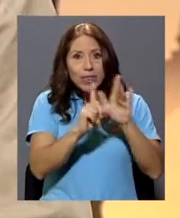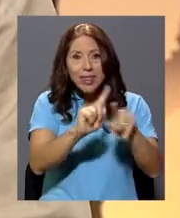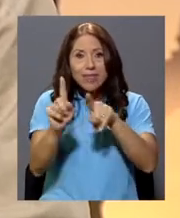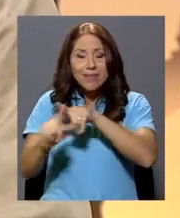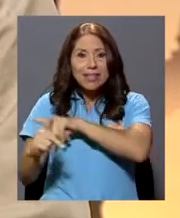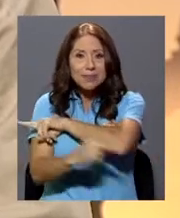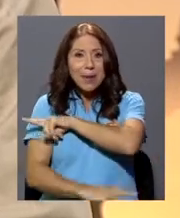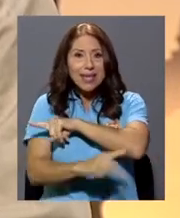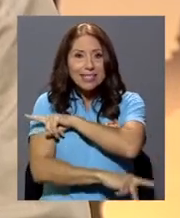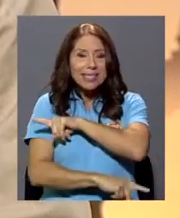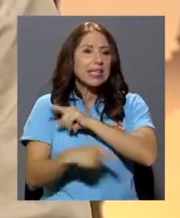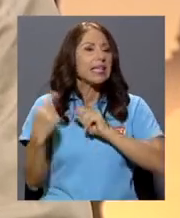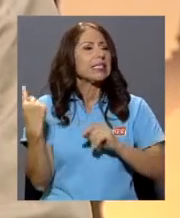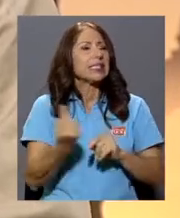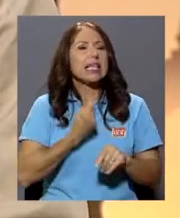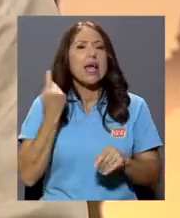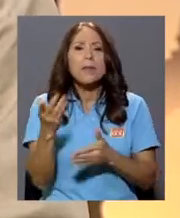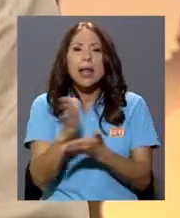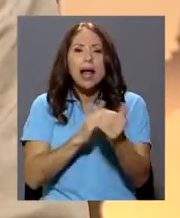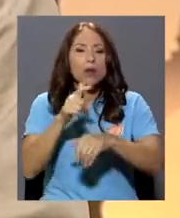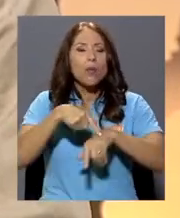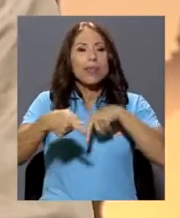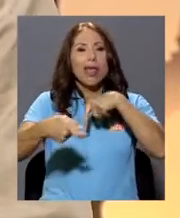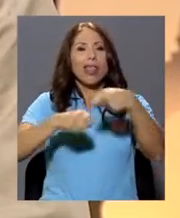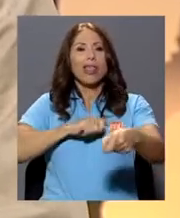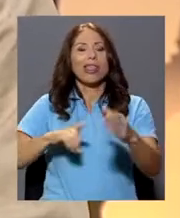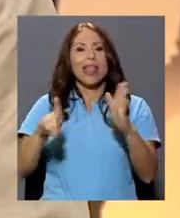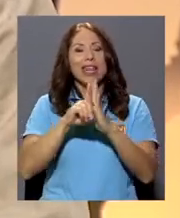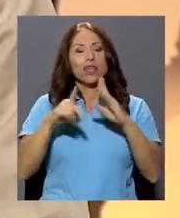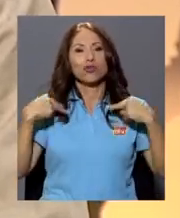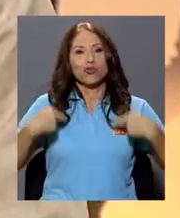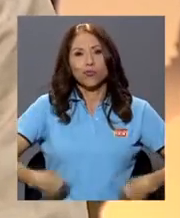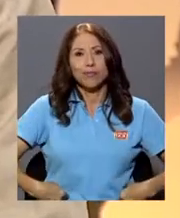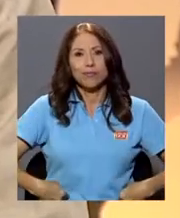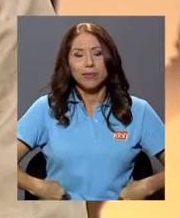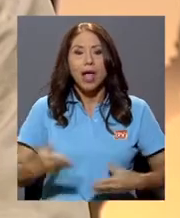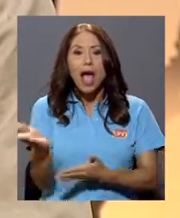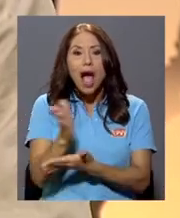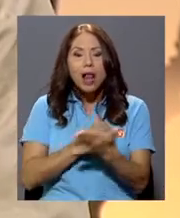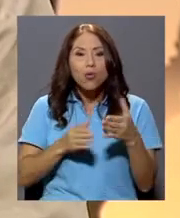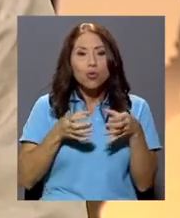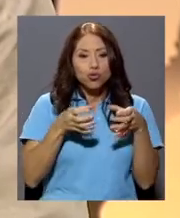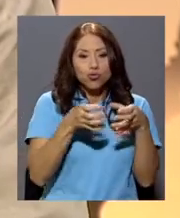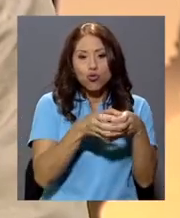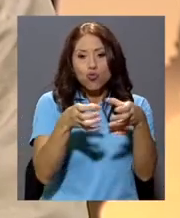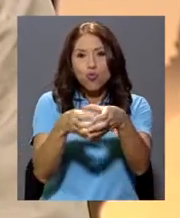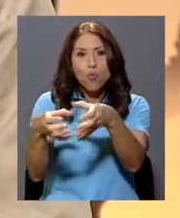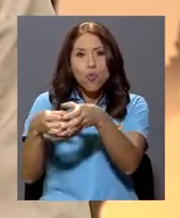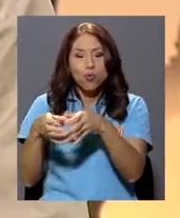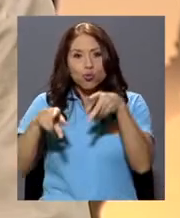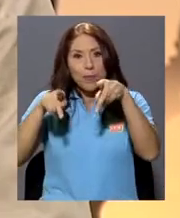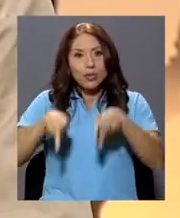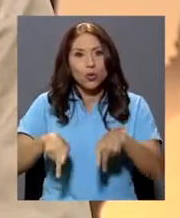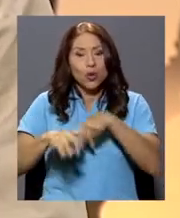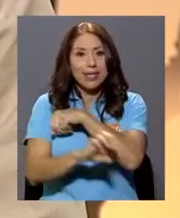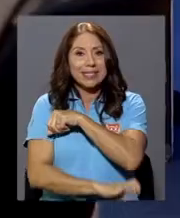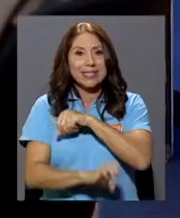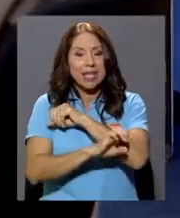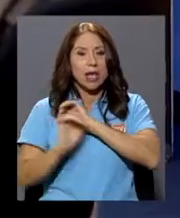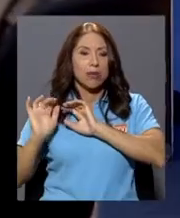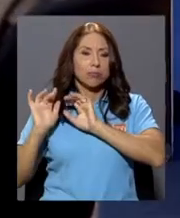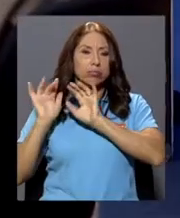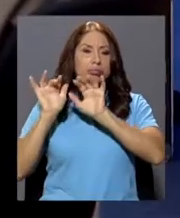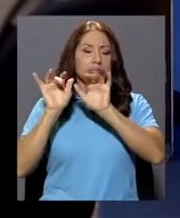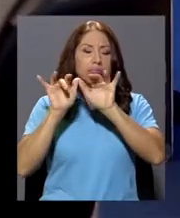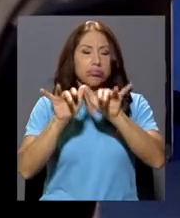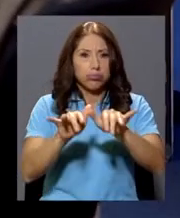algún momento, los derechos fundamentales. A unos determinados sectores de la población inmigrante o migrante